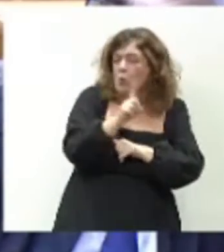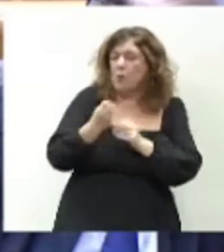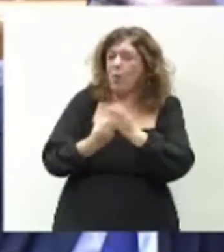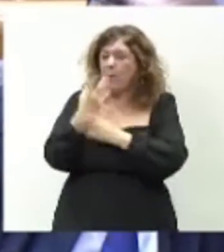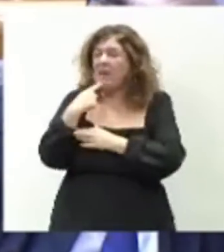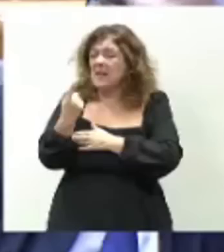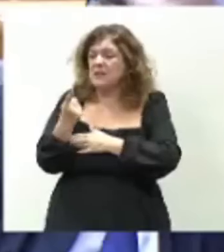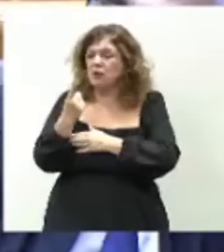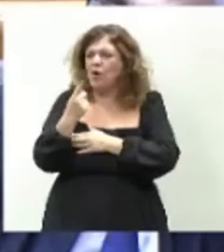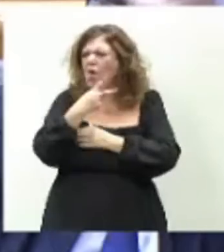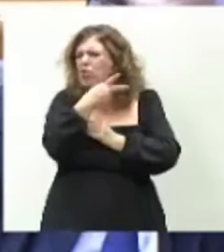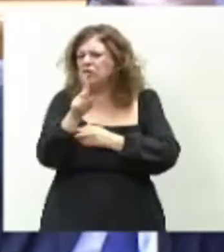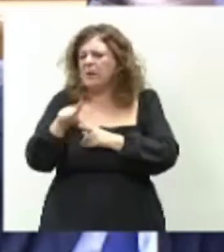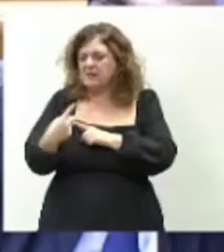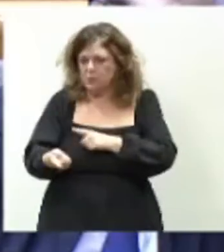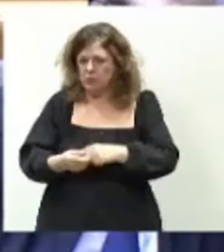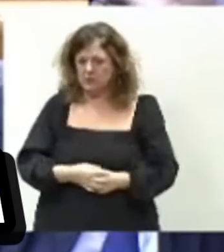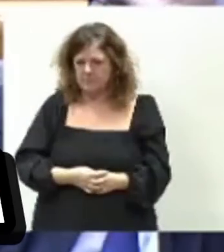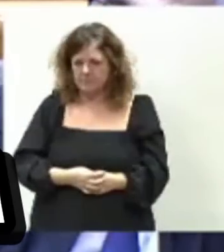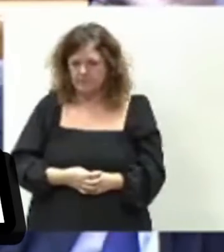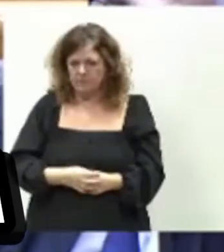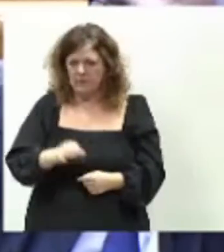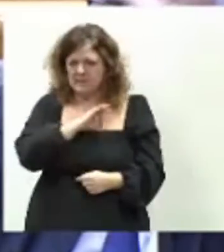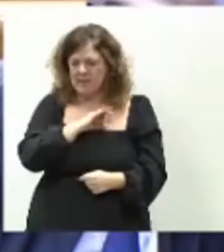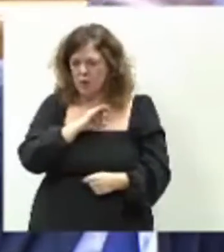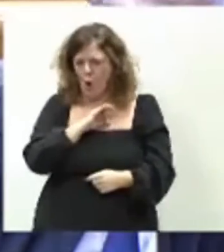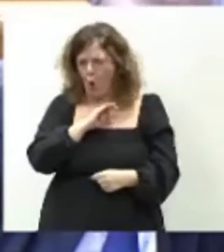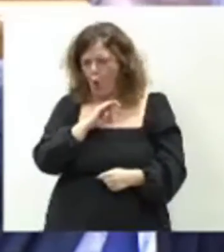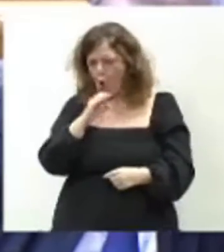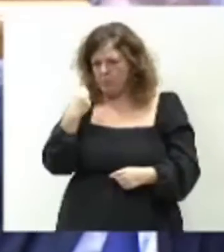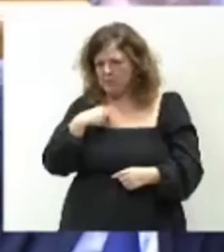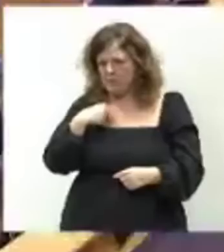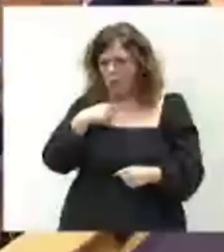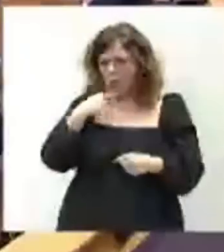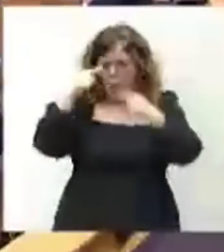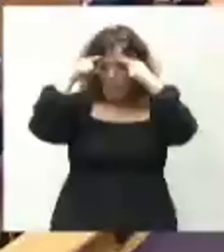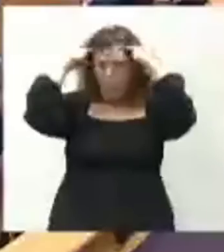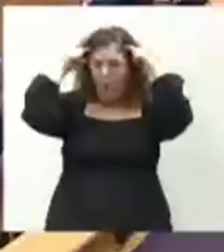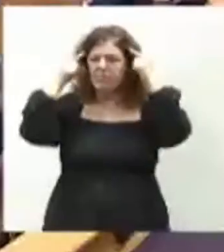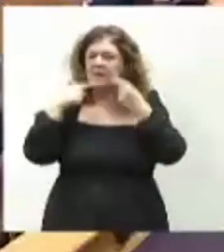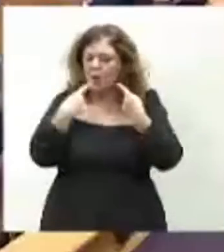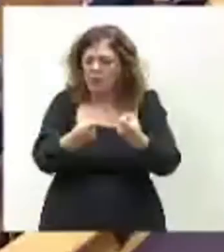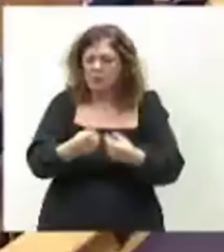mañana después de 2 semanas. Señor Puente, doy por reproducida la pregunta.